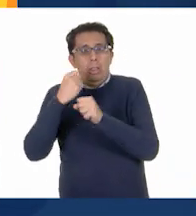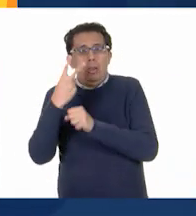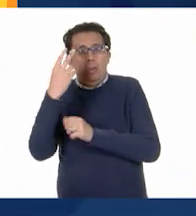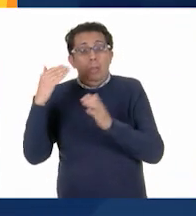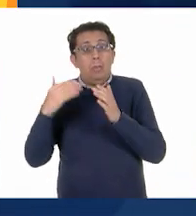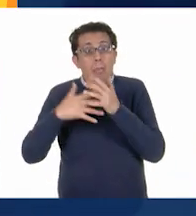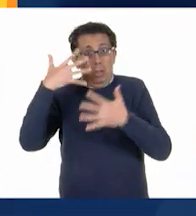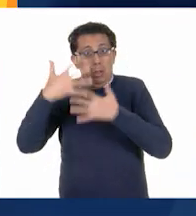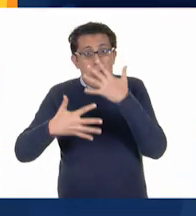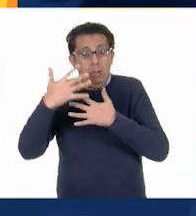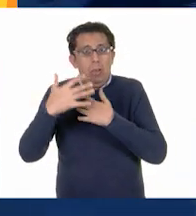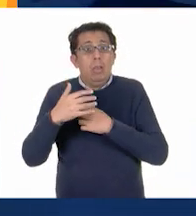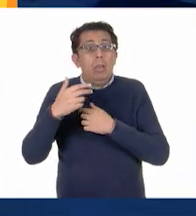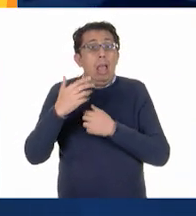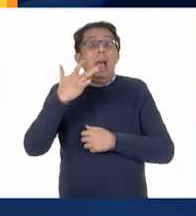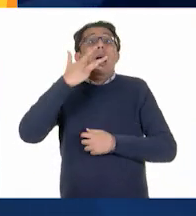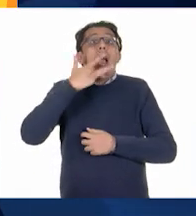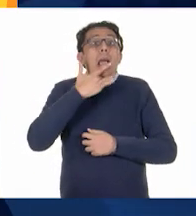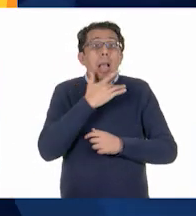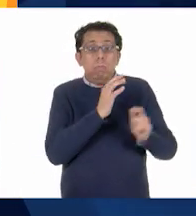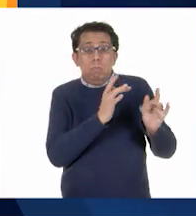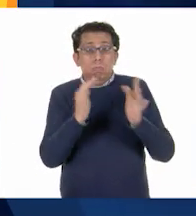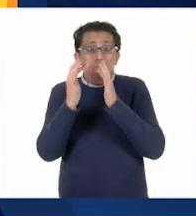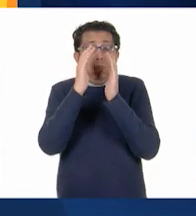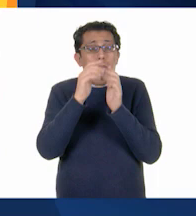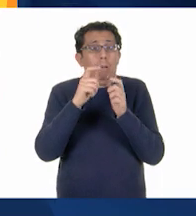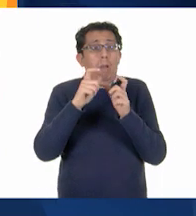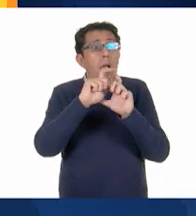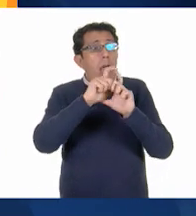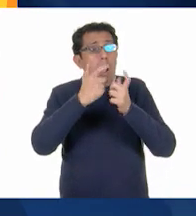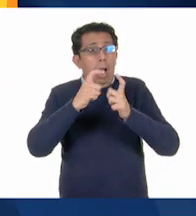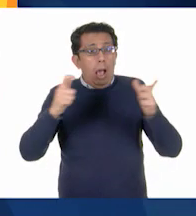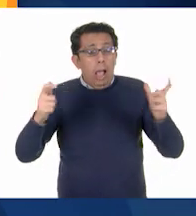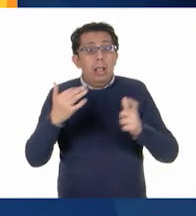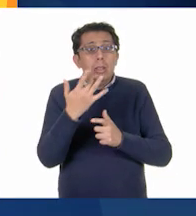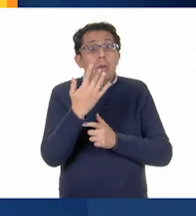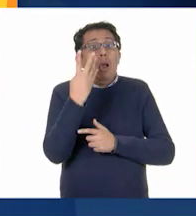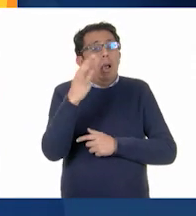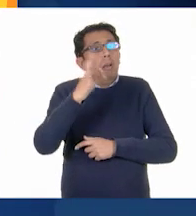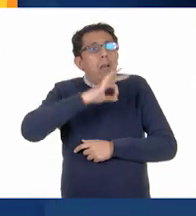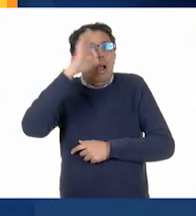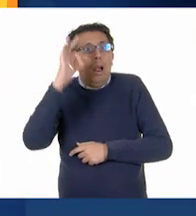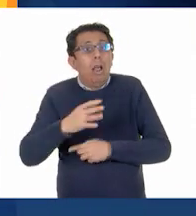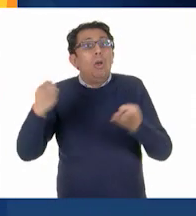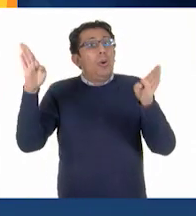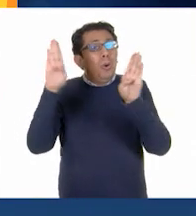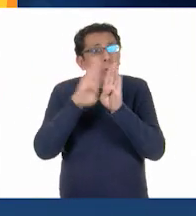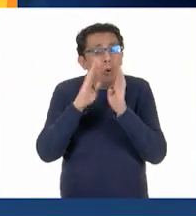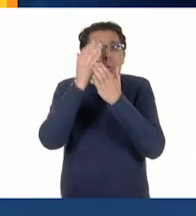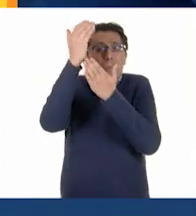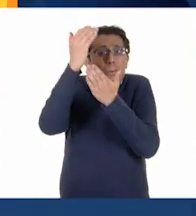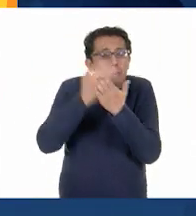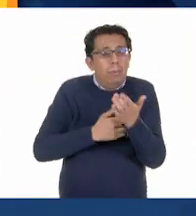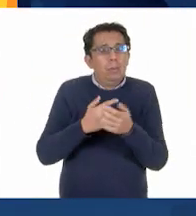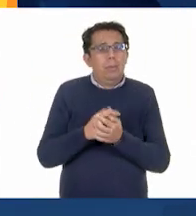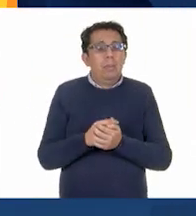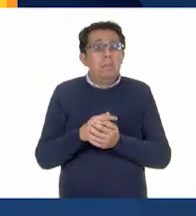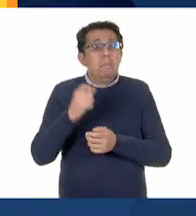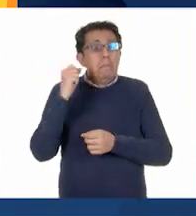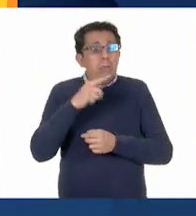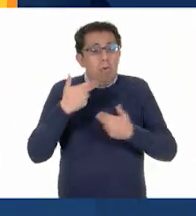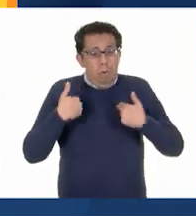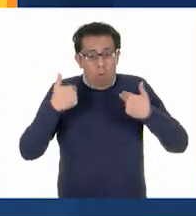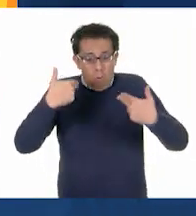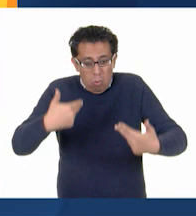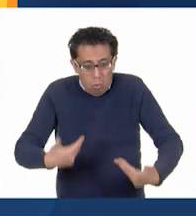efecto invernadero aumentaron 54%. ¿Qué vamos a hacer para bajar esta cifra y principalmente para adaptarnos a los efectos del